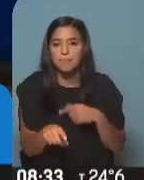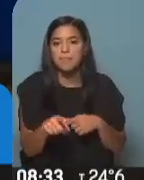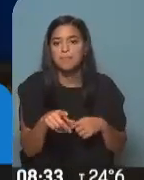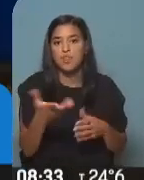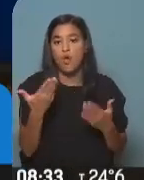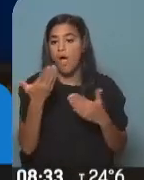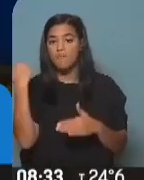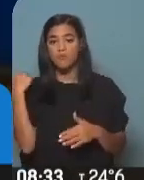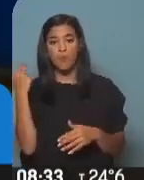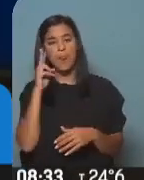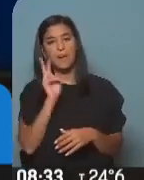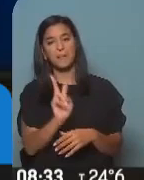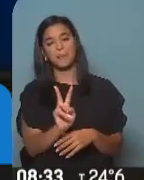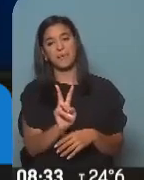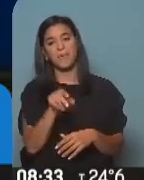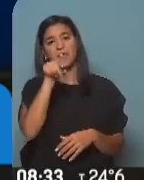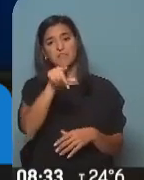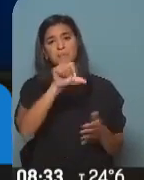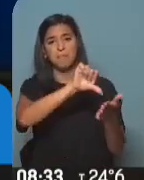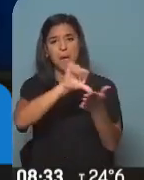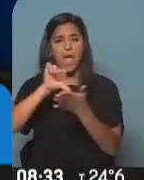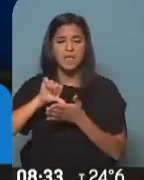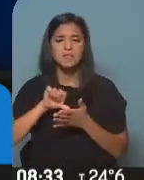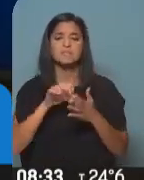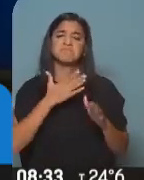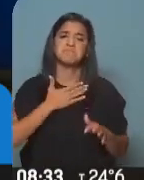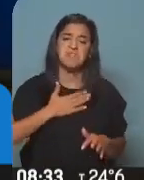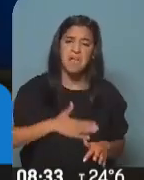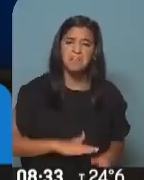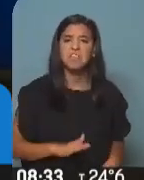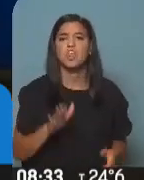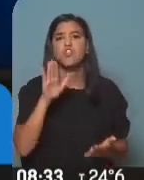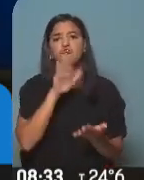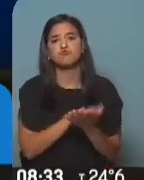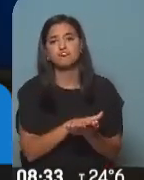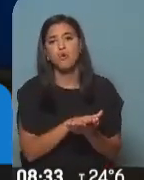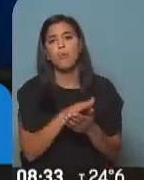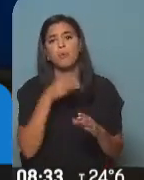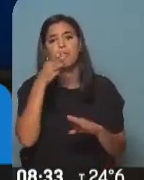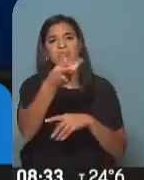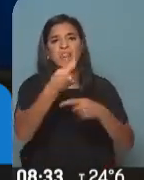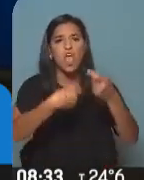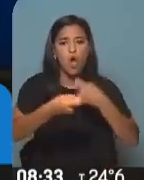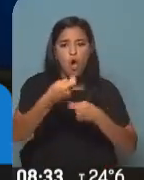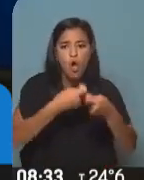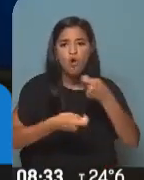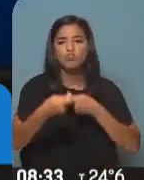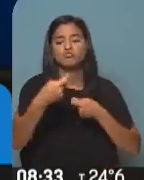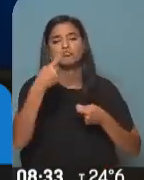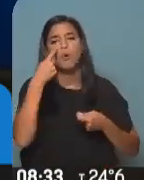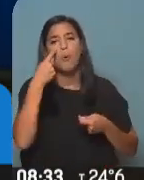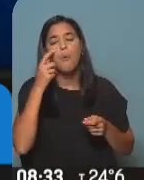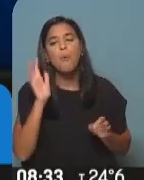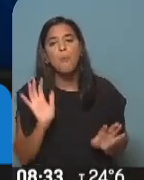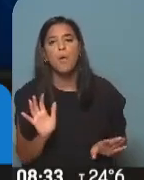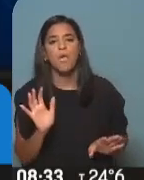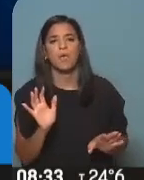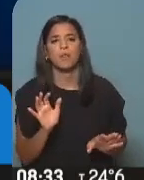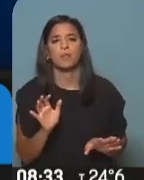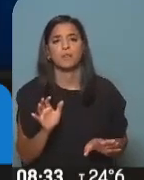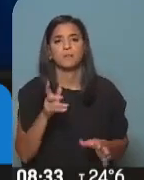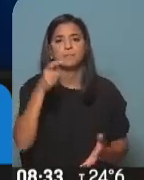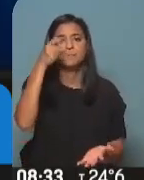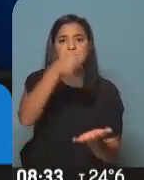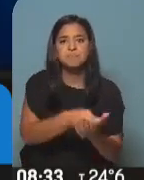desde afuera ven, bueno, estos países son más tranquilos en materia de ir a hacer negocios, de ver, hacer una obra